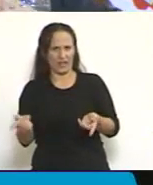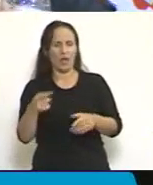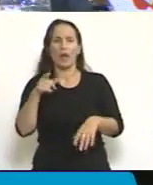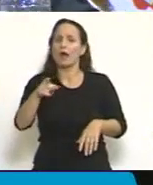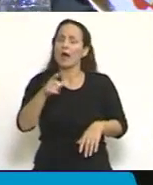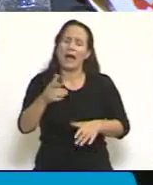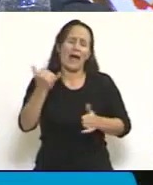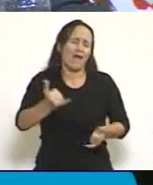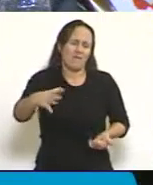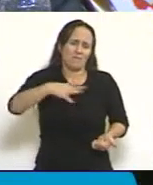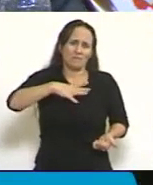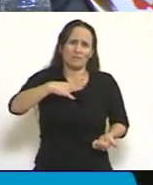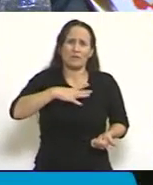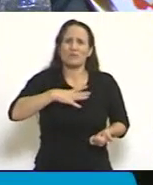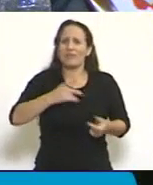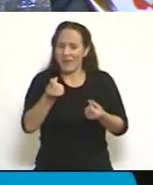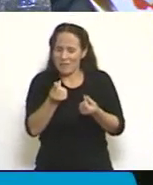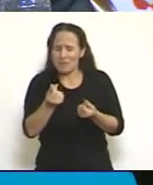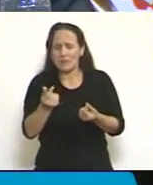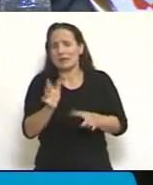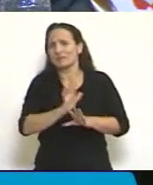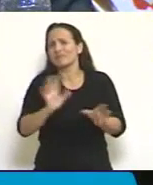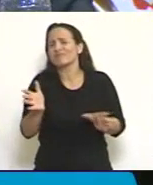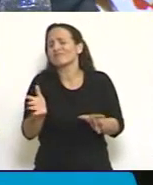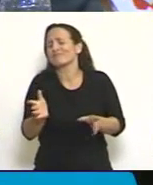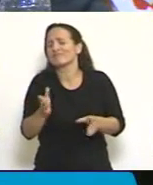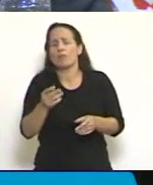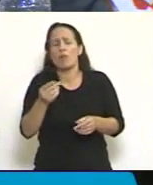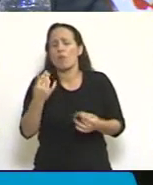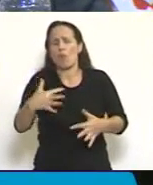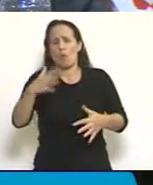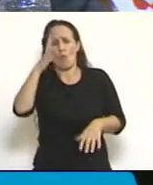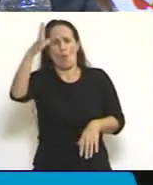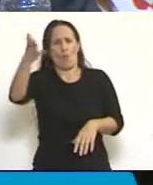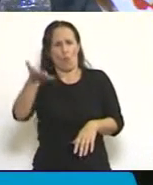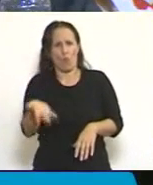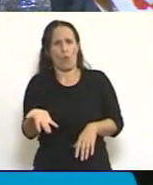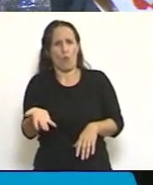por las fraguadas por el INDEC, fue de 24%, un